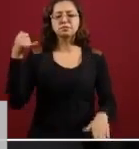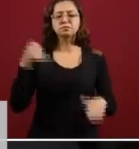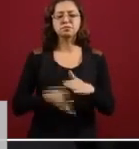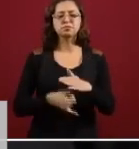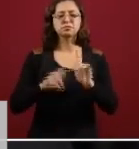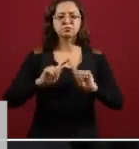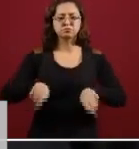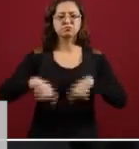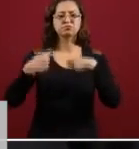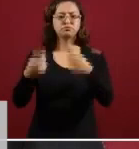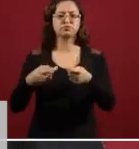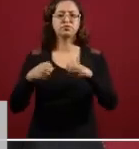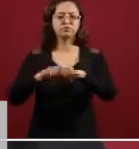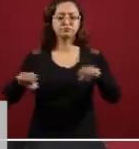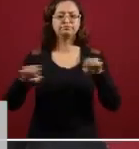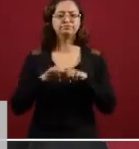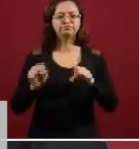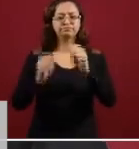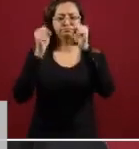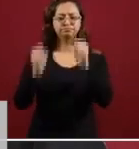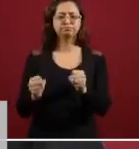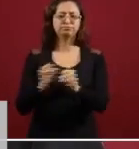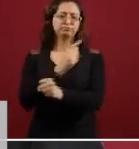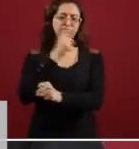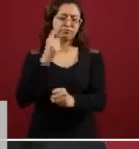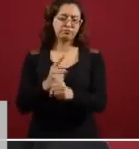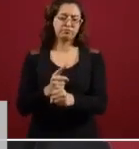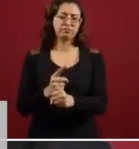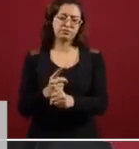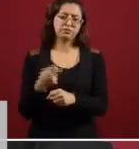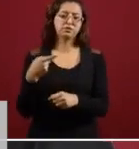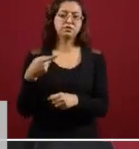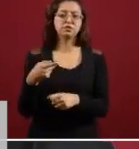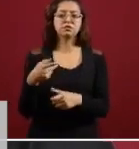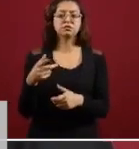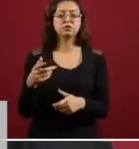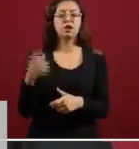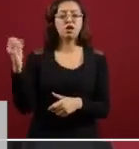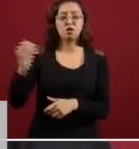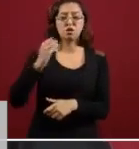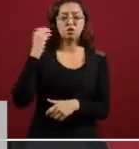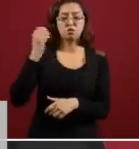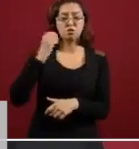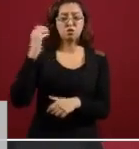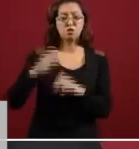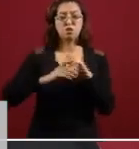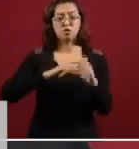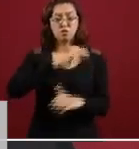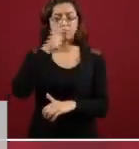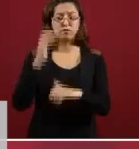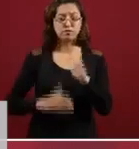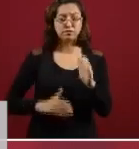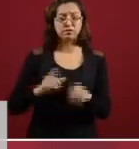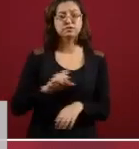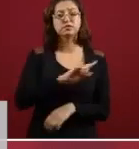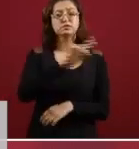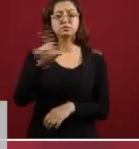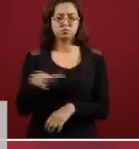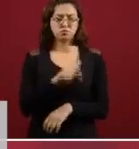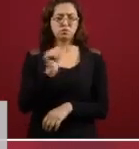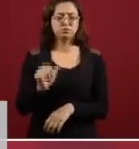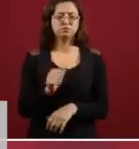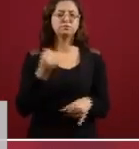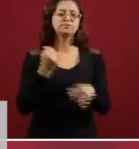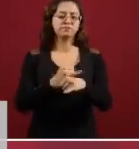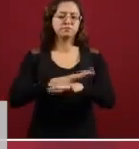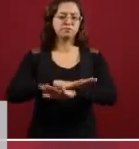permitirá realizar consultas ciudadanas vinculantes, y la segunda es la aprobación de la revocación de mandato, que permitirá que se consulte la continuación del